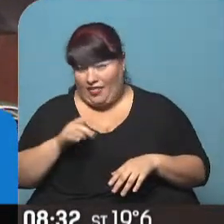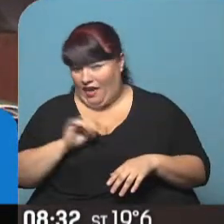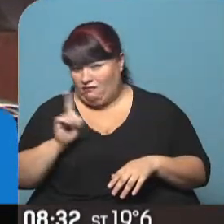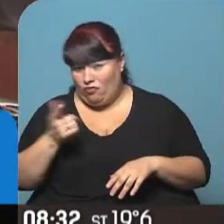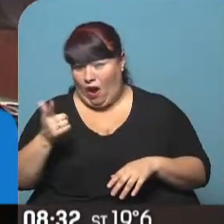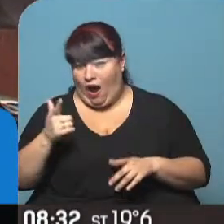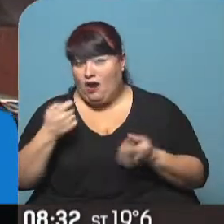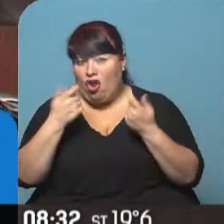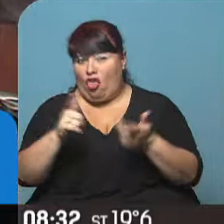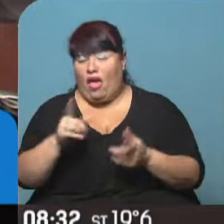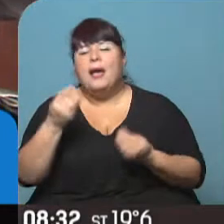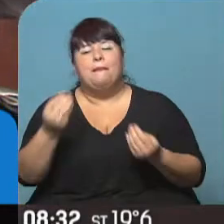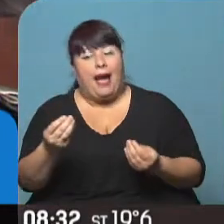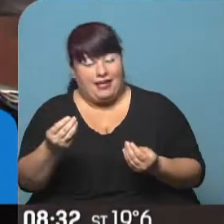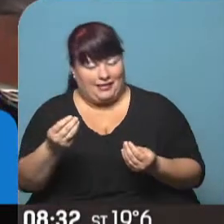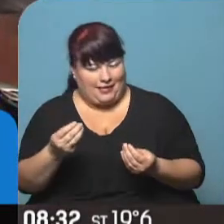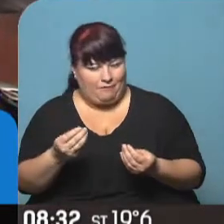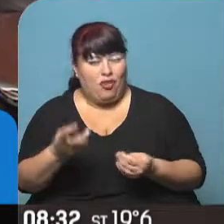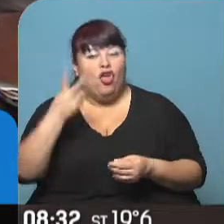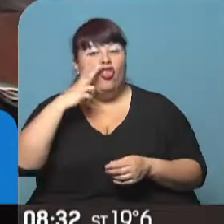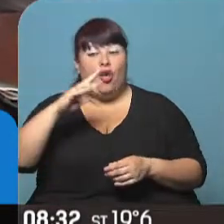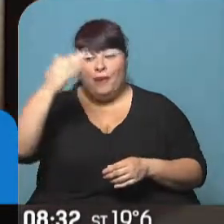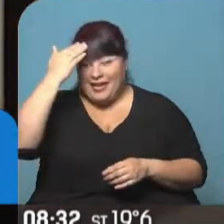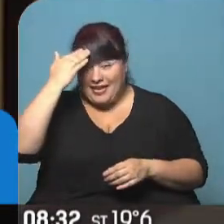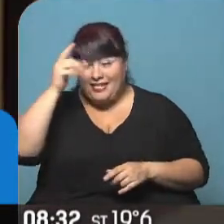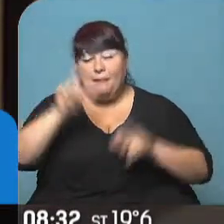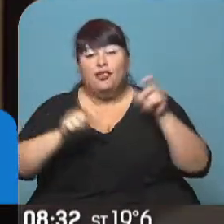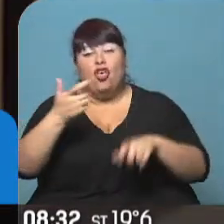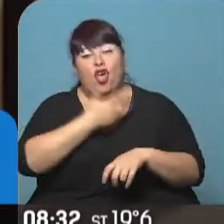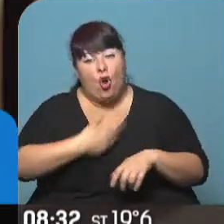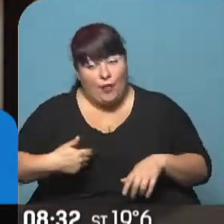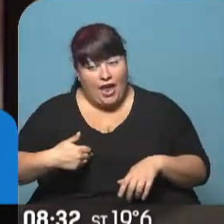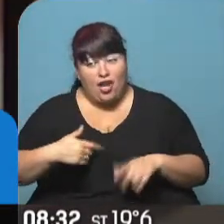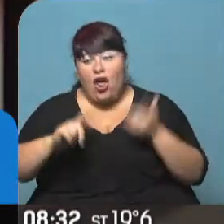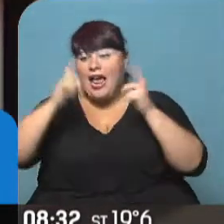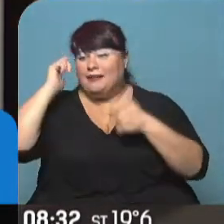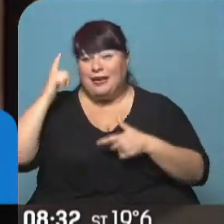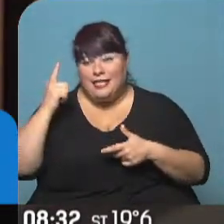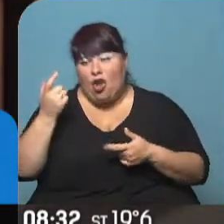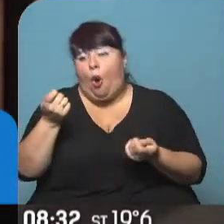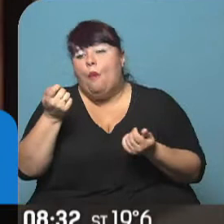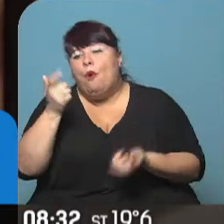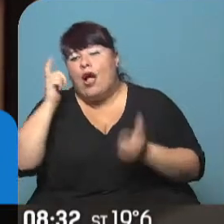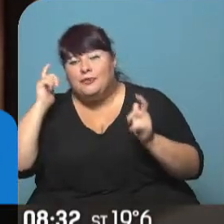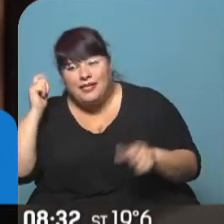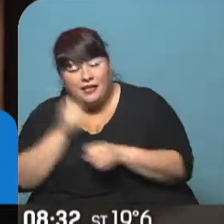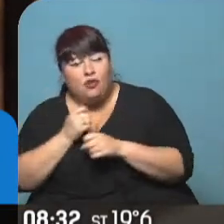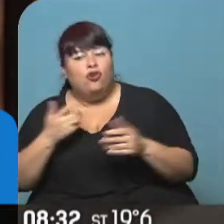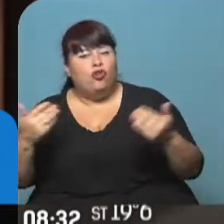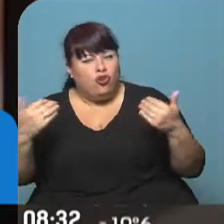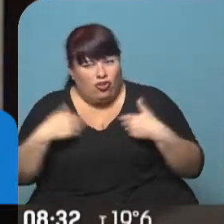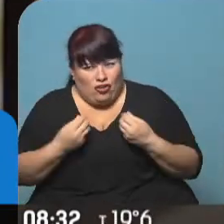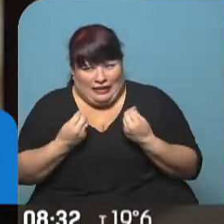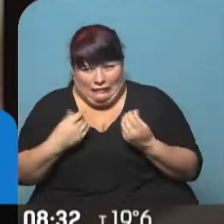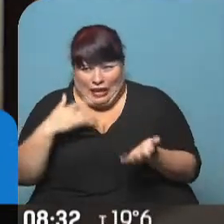venían, ¿no? ¿Qué sucedió? Que en 2015 muchos funcionarios sin experiencia o con poca experiencia en la gestión dijeron, ¿yo qué